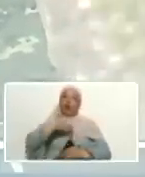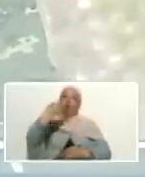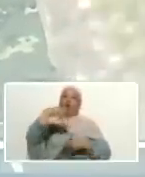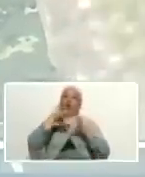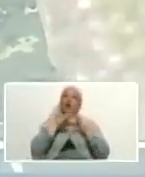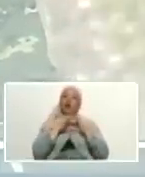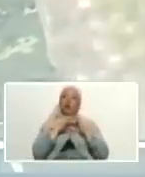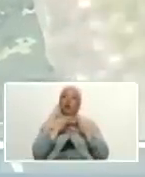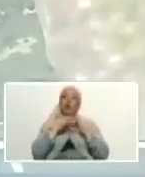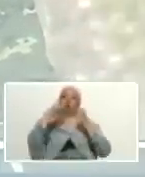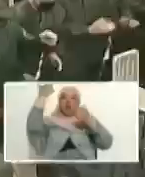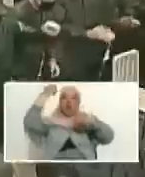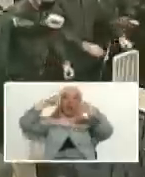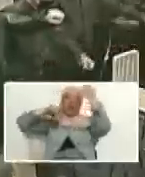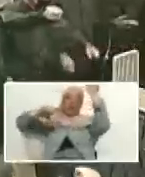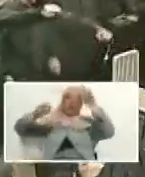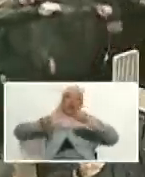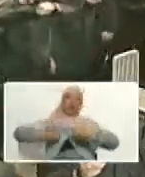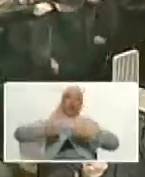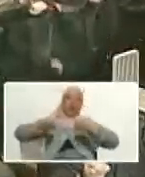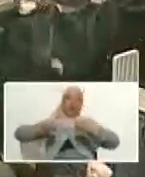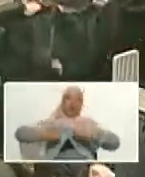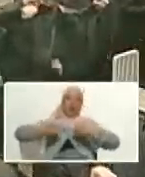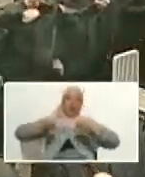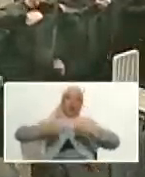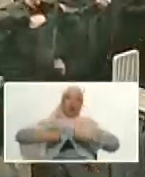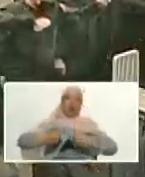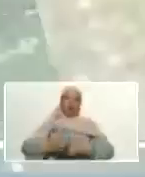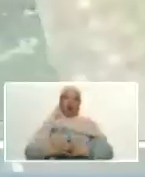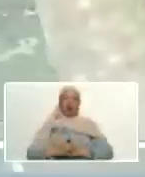corazón, ¡Chávez vive!